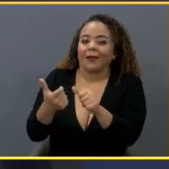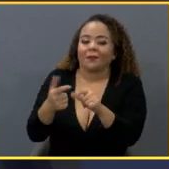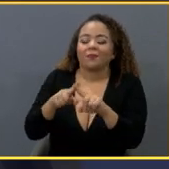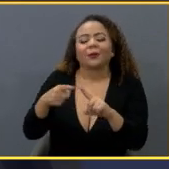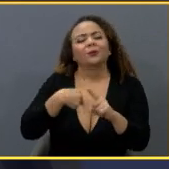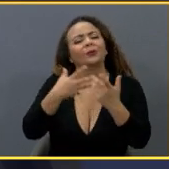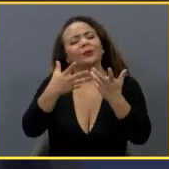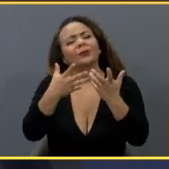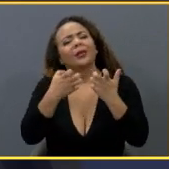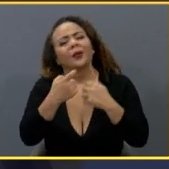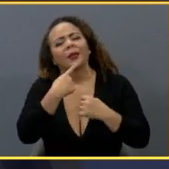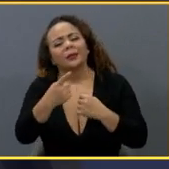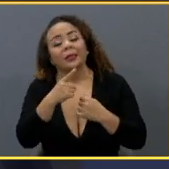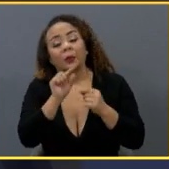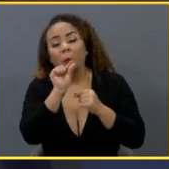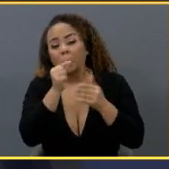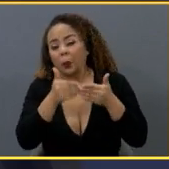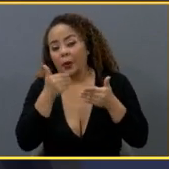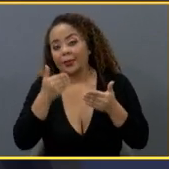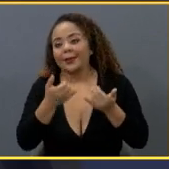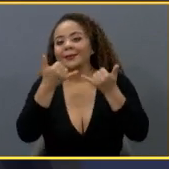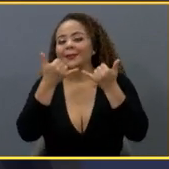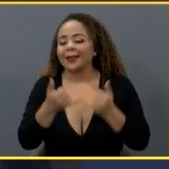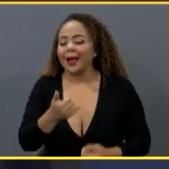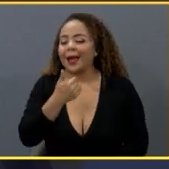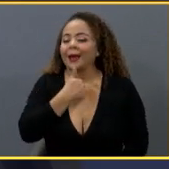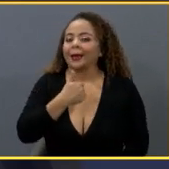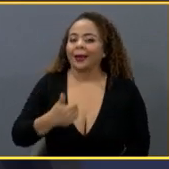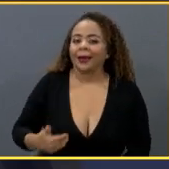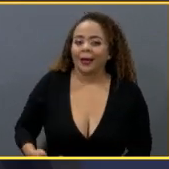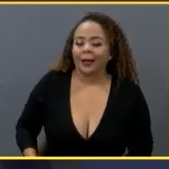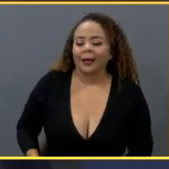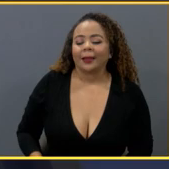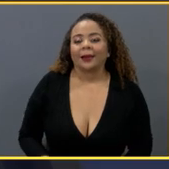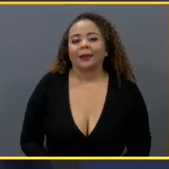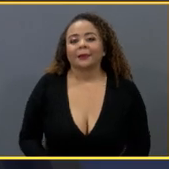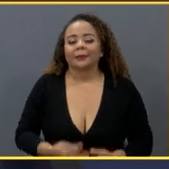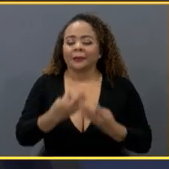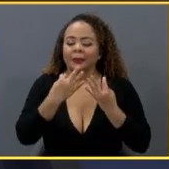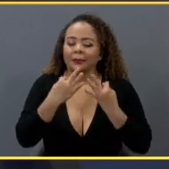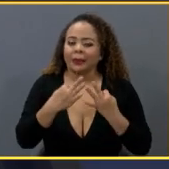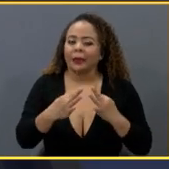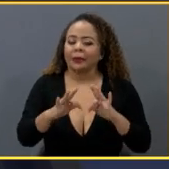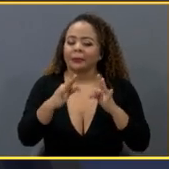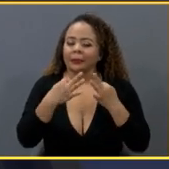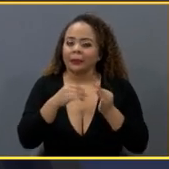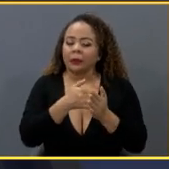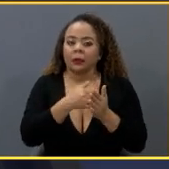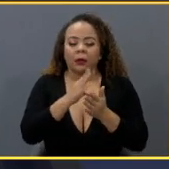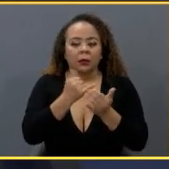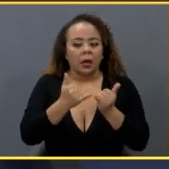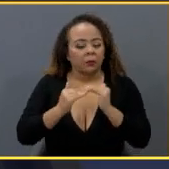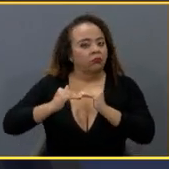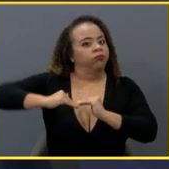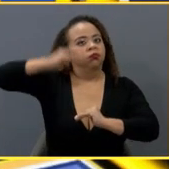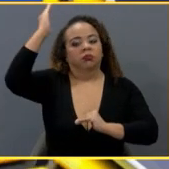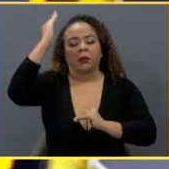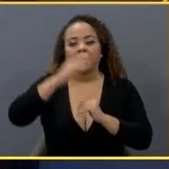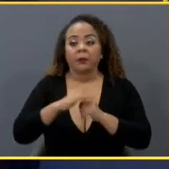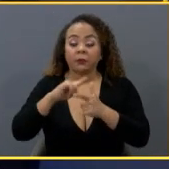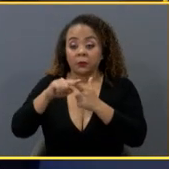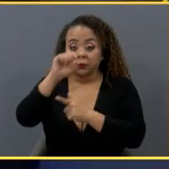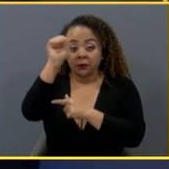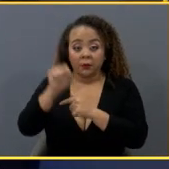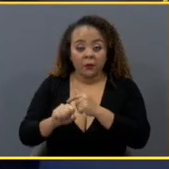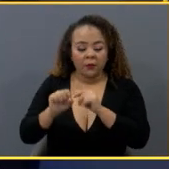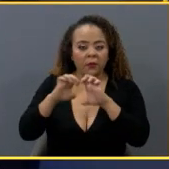que incluso un poco antes ya venía Herediano intentando desestabilizar y luego ya pasó por encima. Entonces Saprissa ha sido el